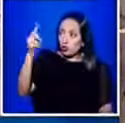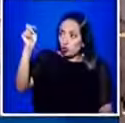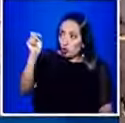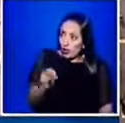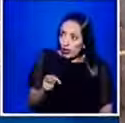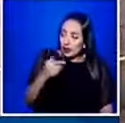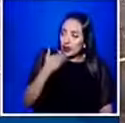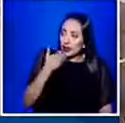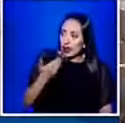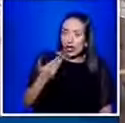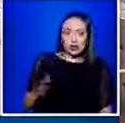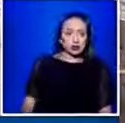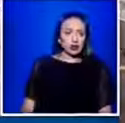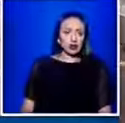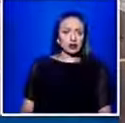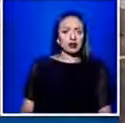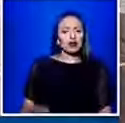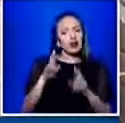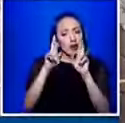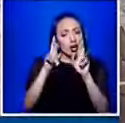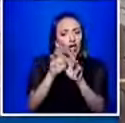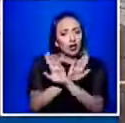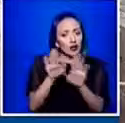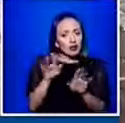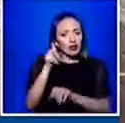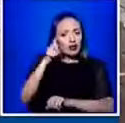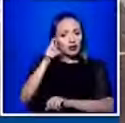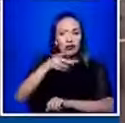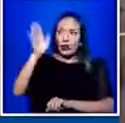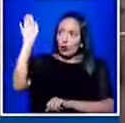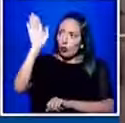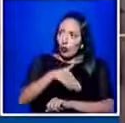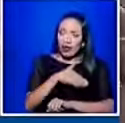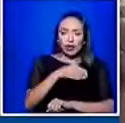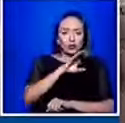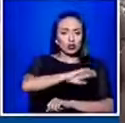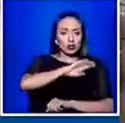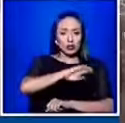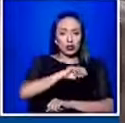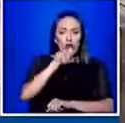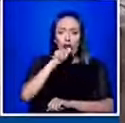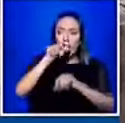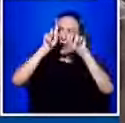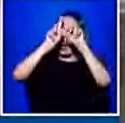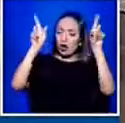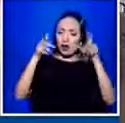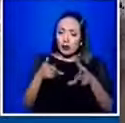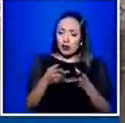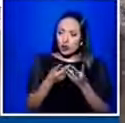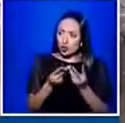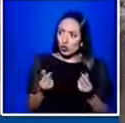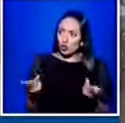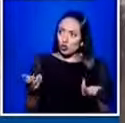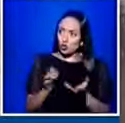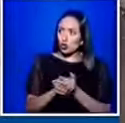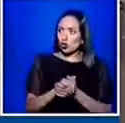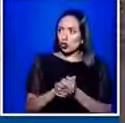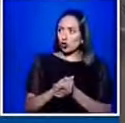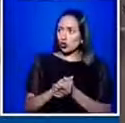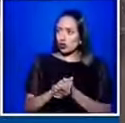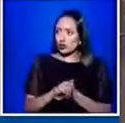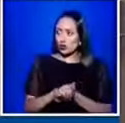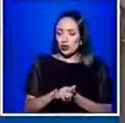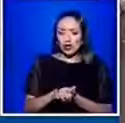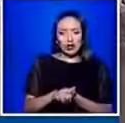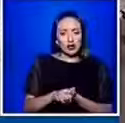ha venido, que ojalá en esta vez ya se haga efectivo el que hagan conciencia a los señores que tienen que hacer el trabajo. Es